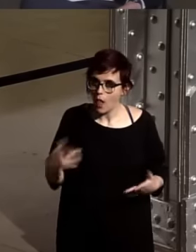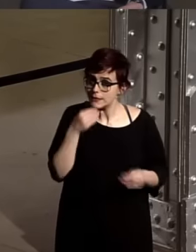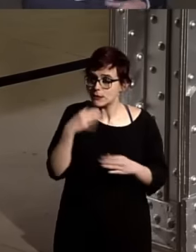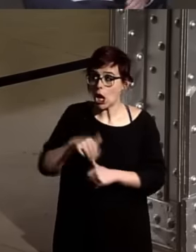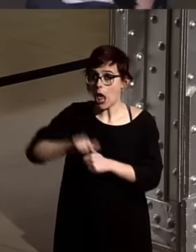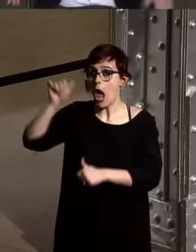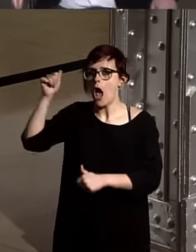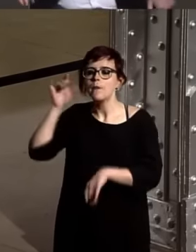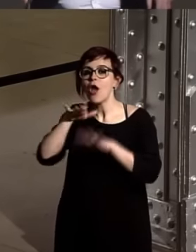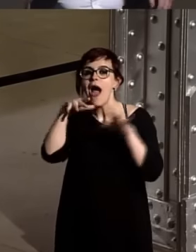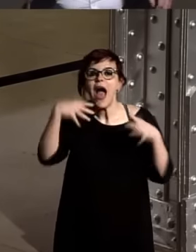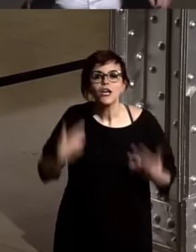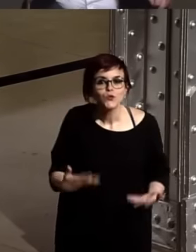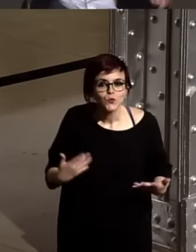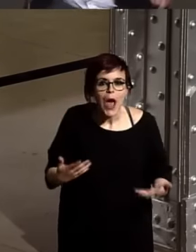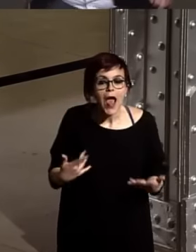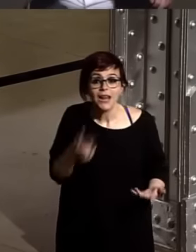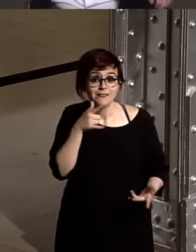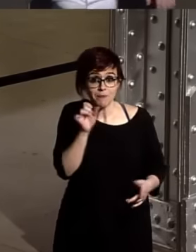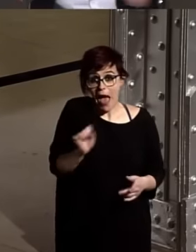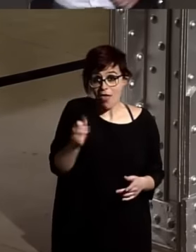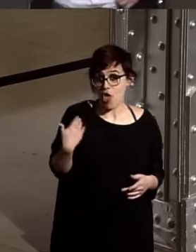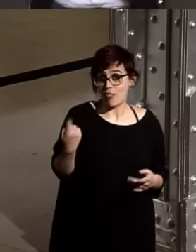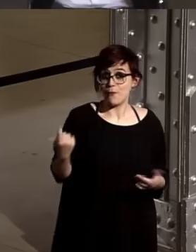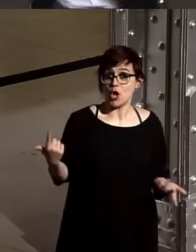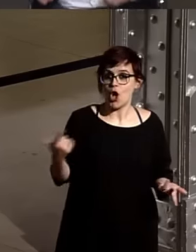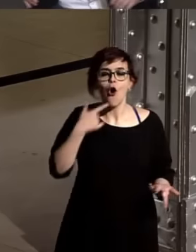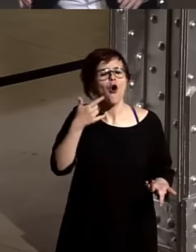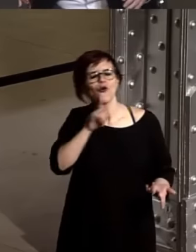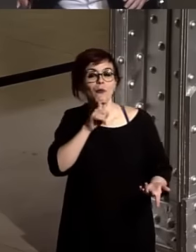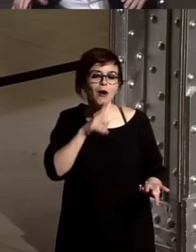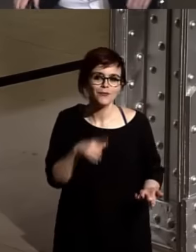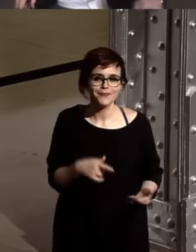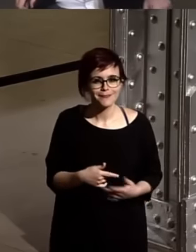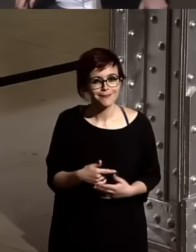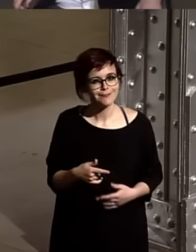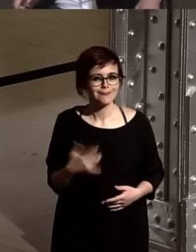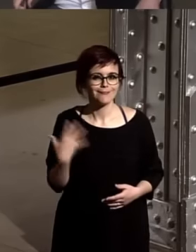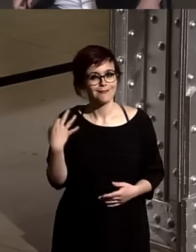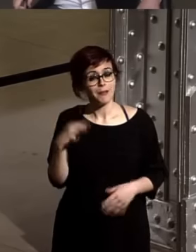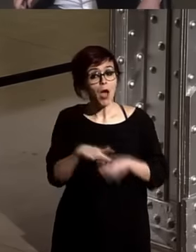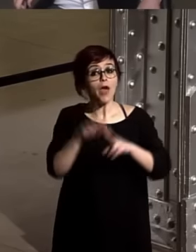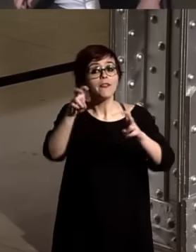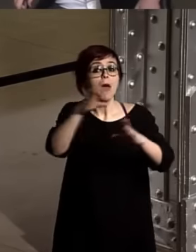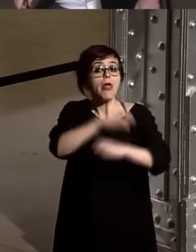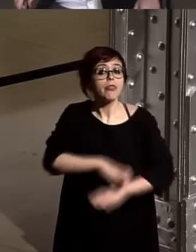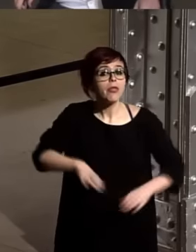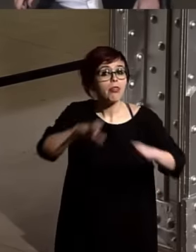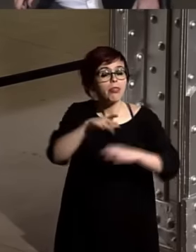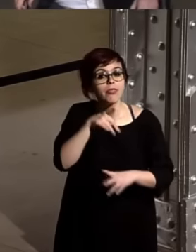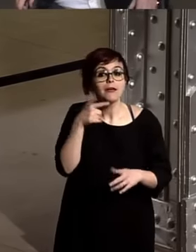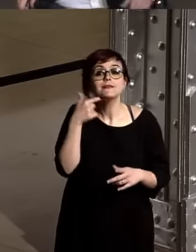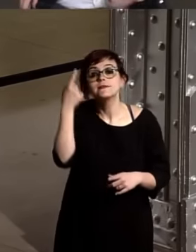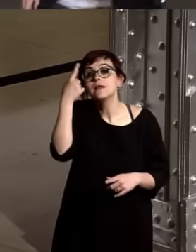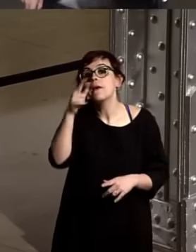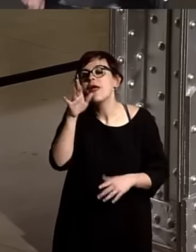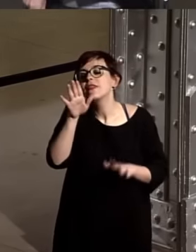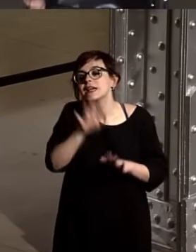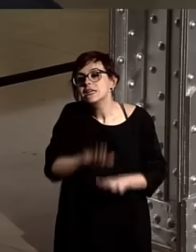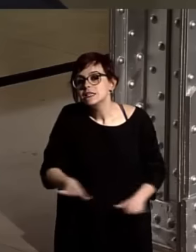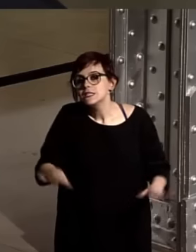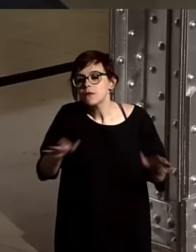pero actual que es de este último año no es que no ha entendido muy bien la pregunta cierto a esto estaba bien visto porque la ciencia va despacio de